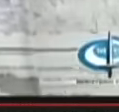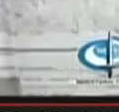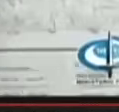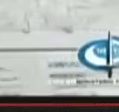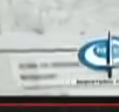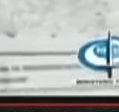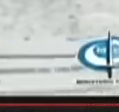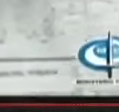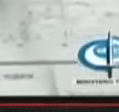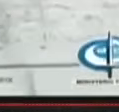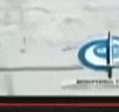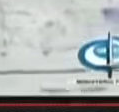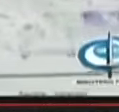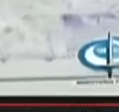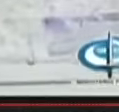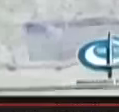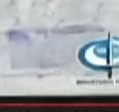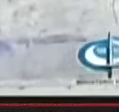adelante